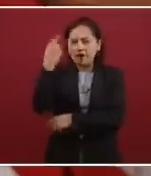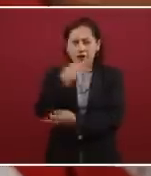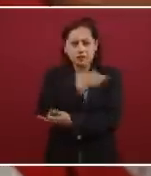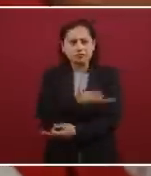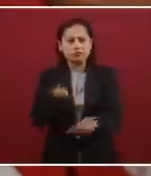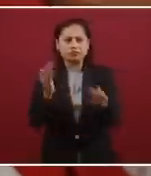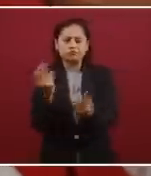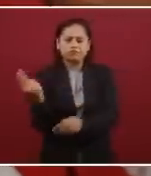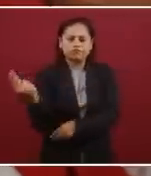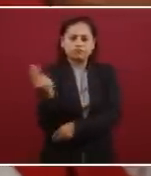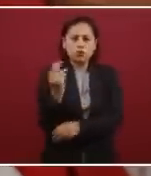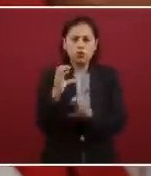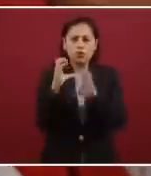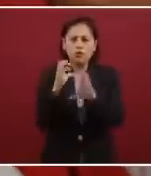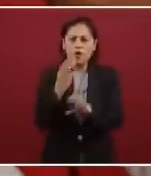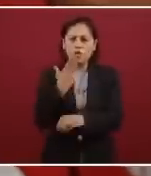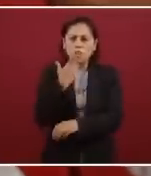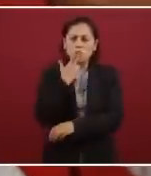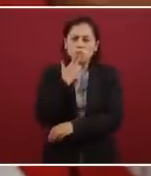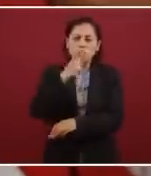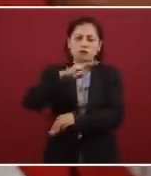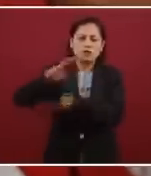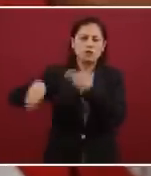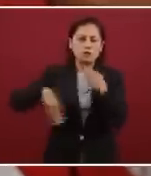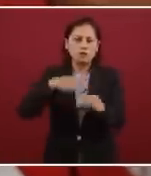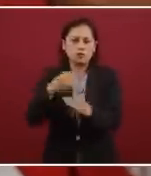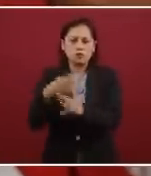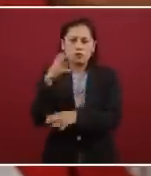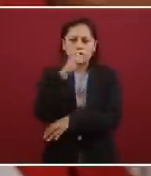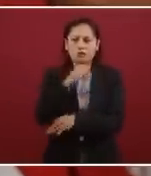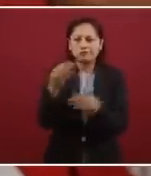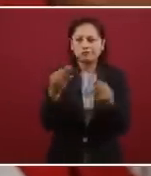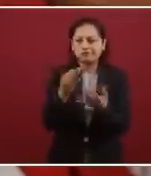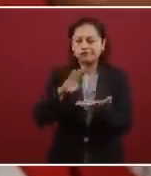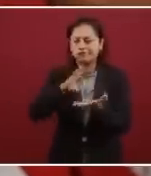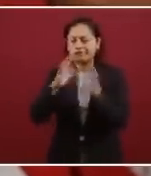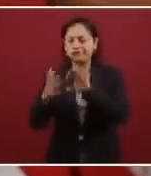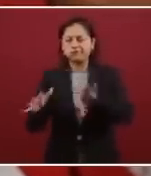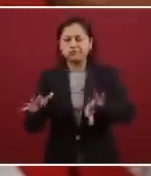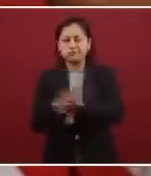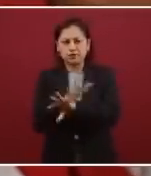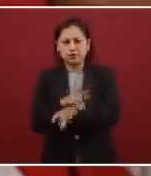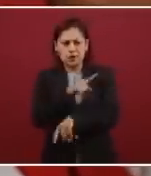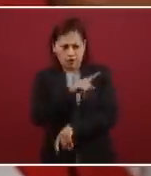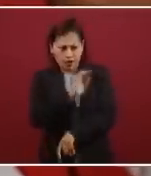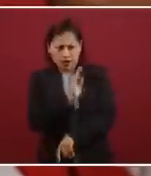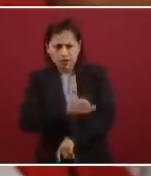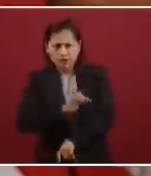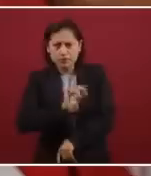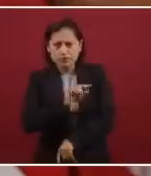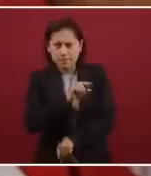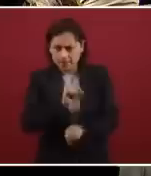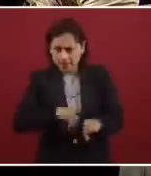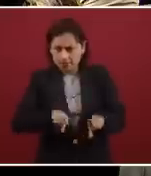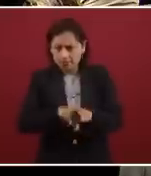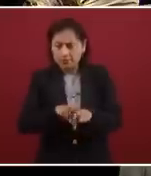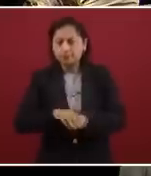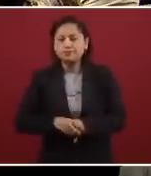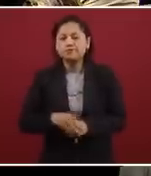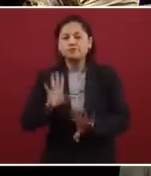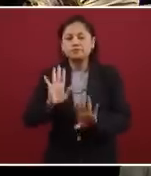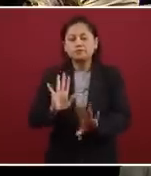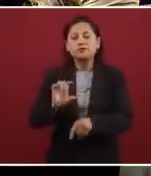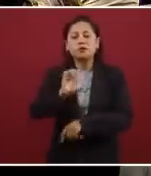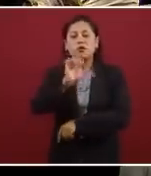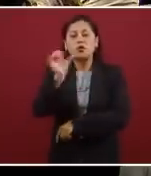estaría en esa condición de declarar ya una emergencia climatológica? Y el punto dos, hace un par de años en el Estado de